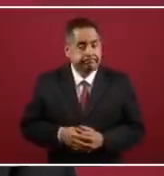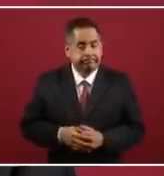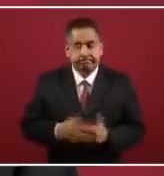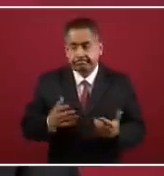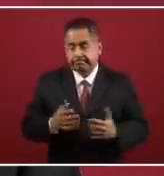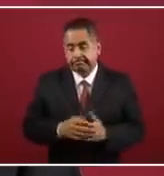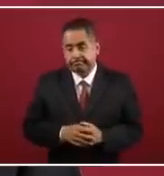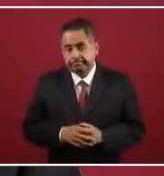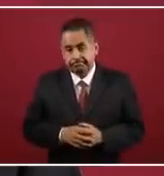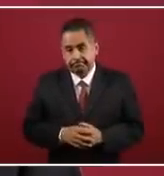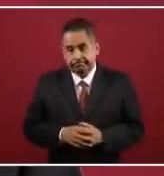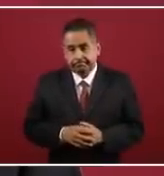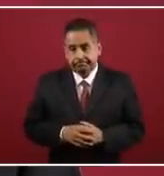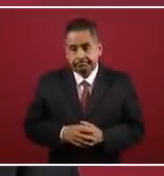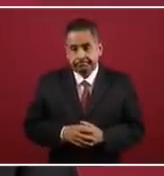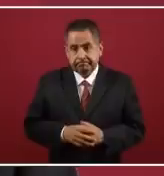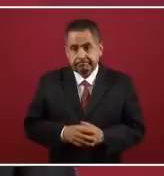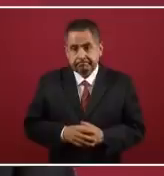realmente,